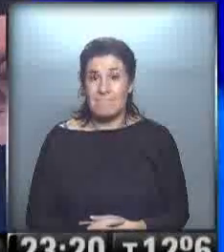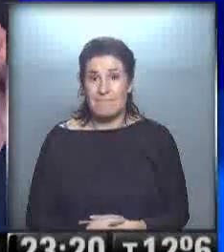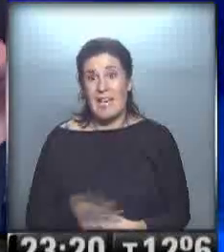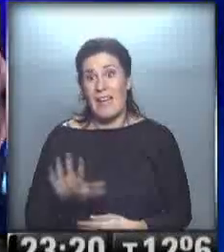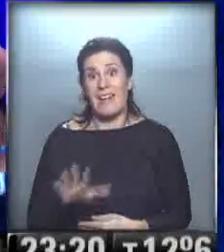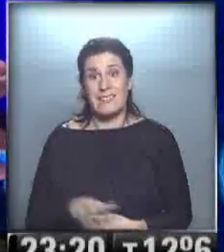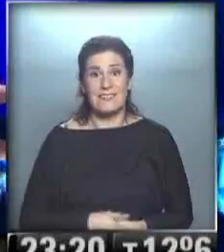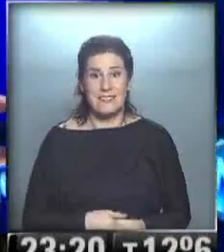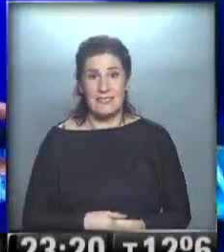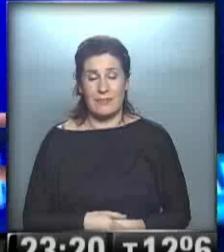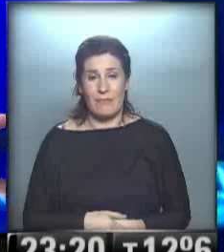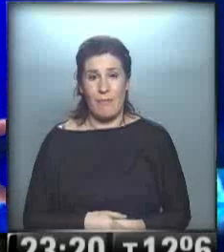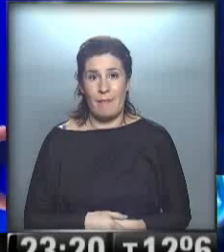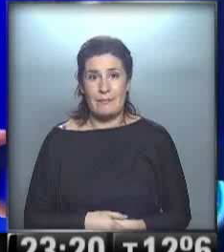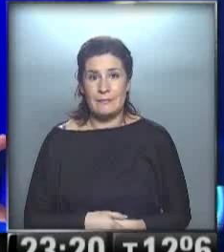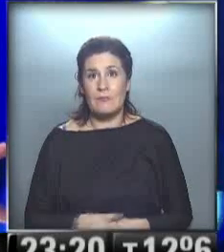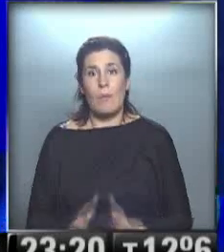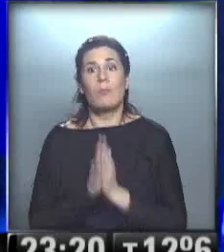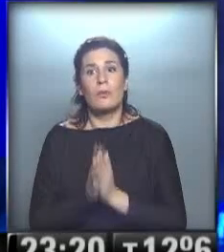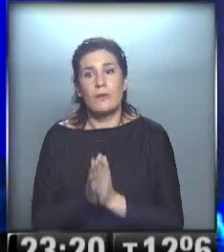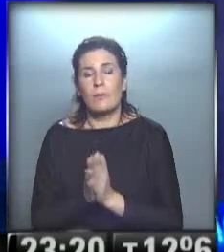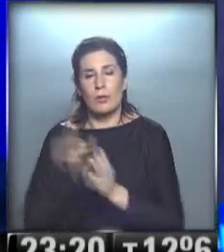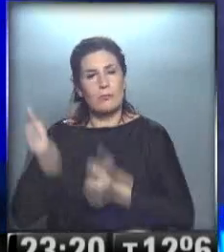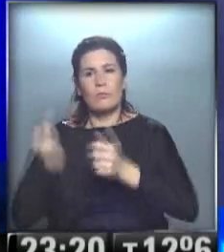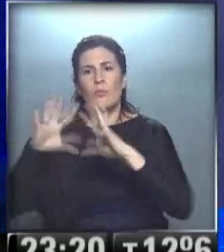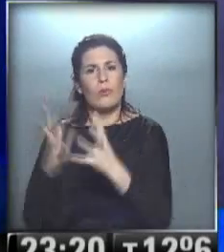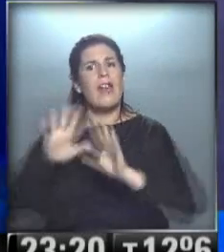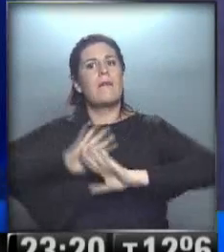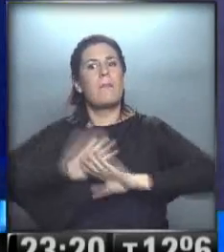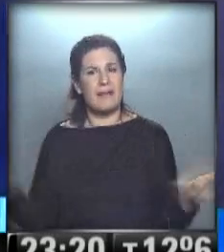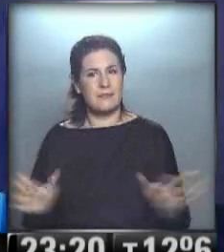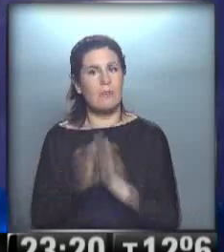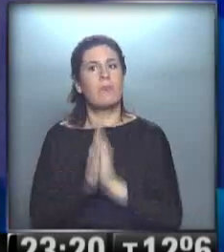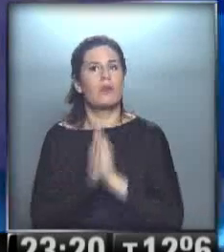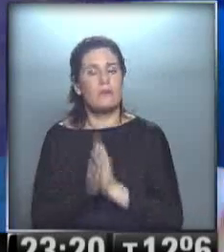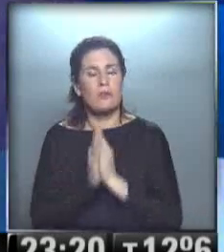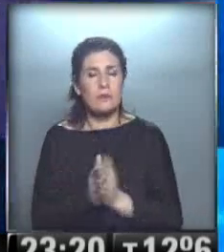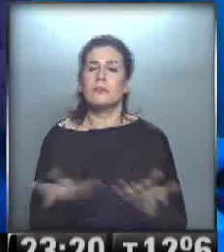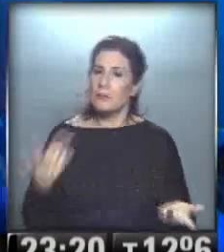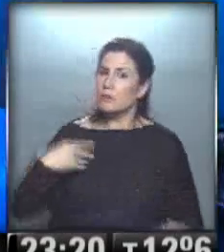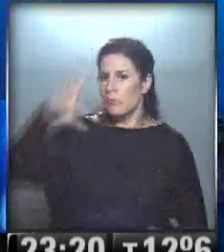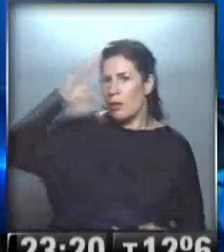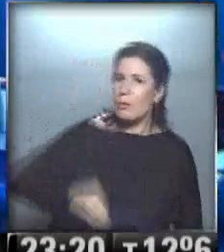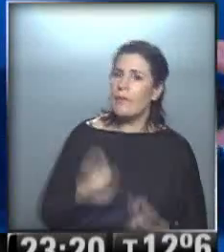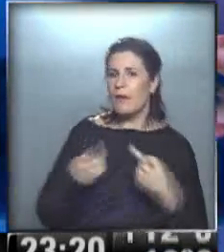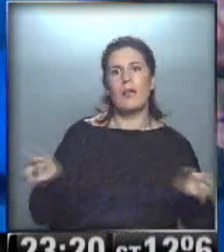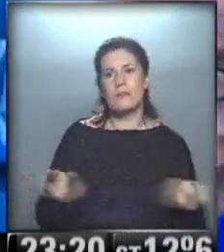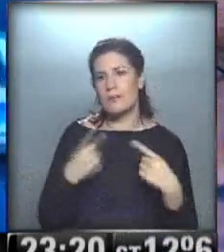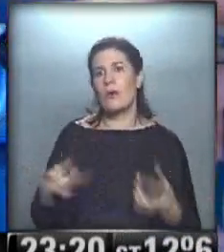Ahí está. Y por favor, no hablemos de Mundial por un buen tiempo. Yo que ya me había olvidado. Por favor. El Brasil decide es que se siente.